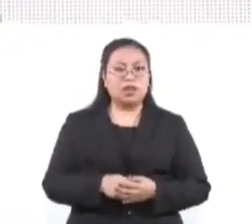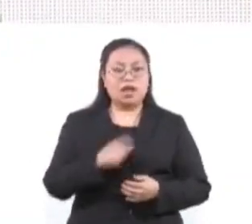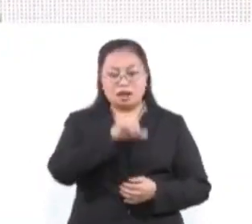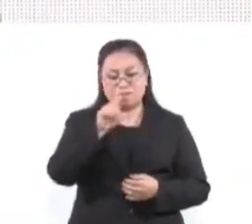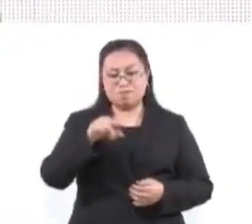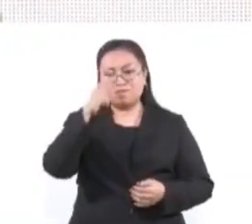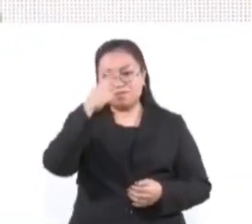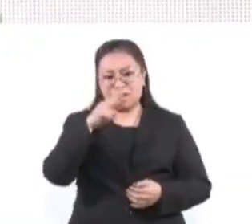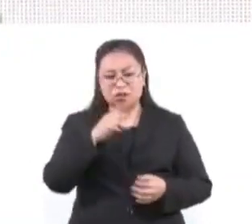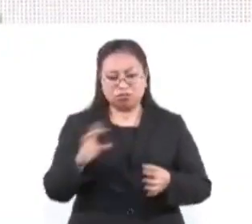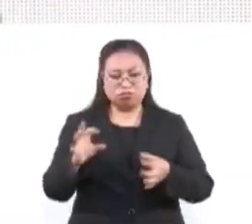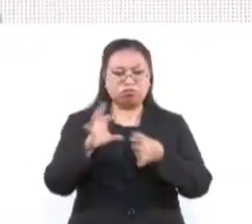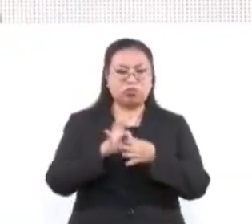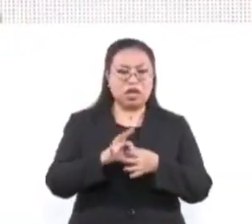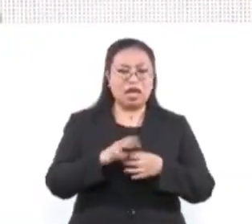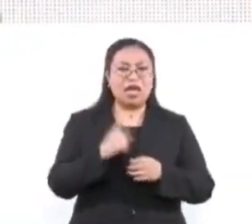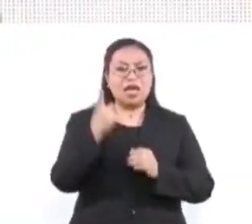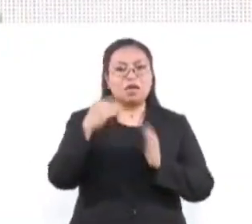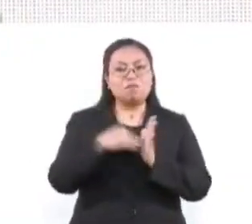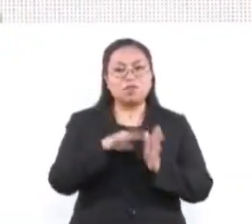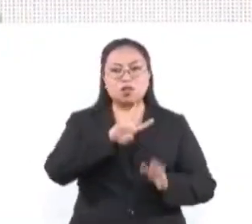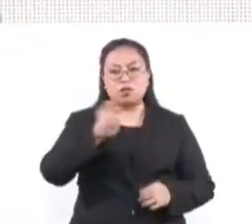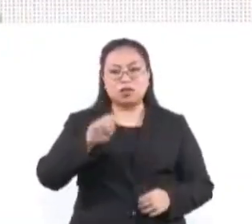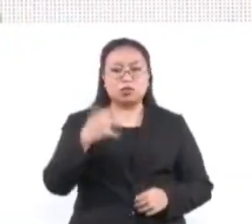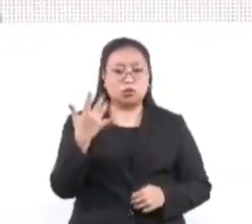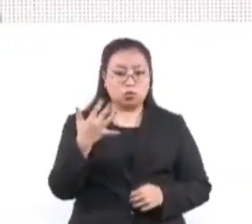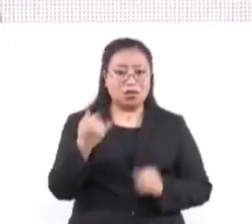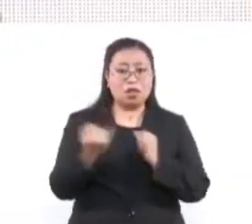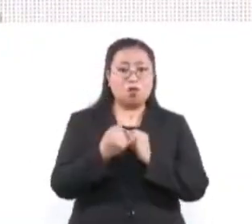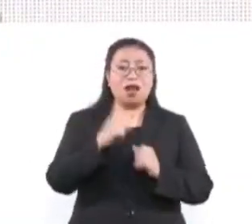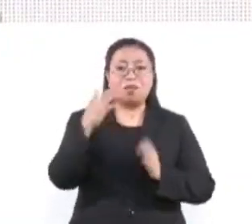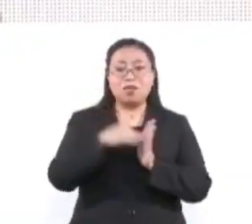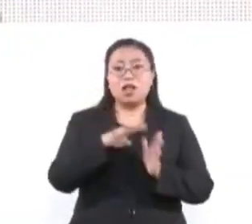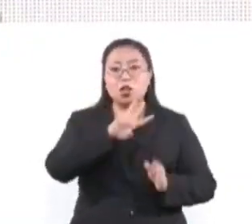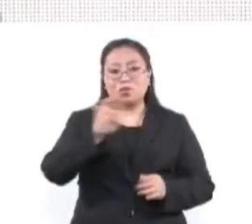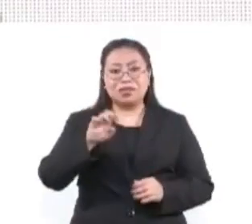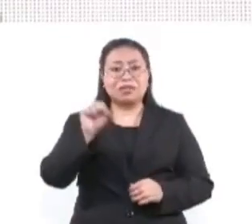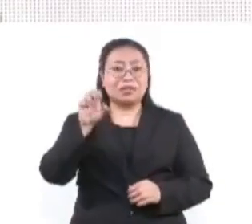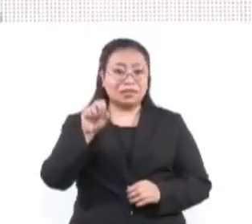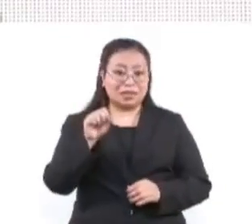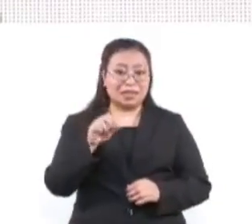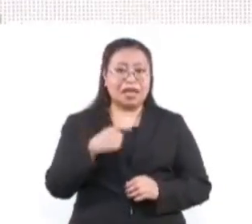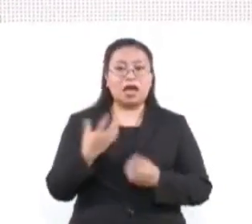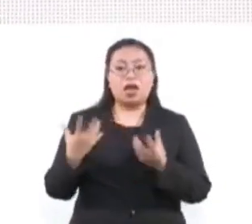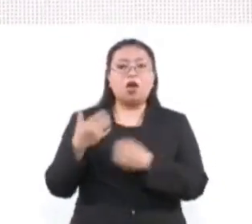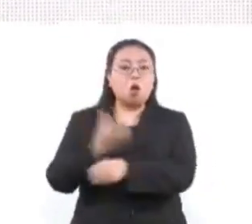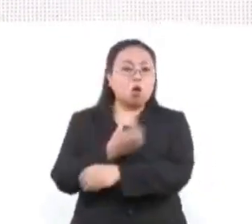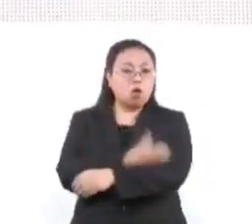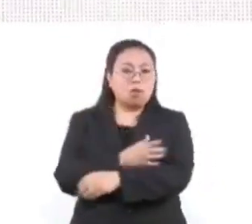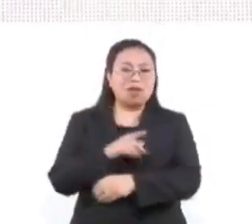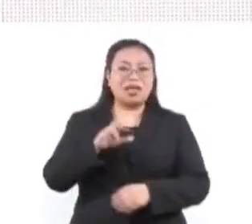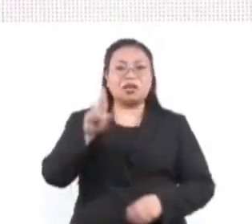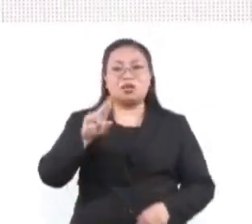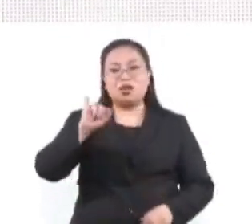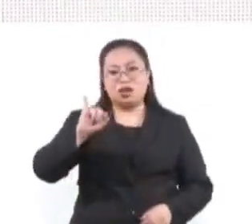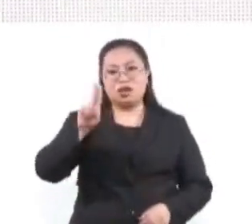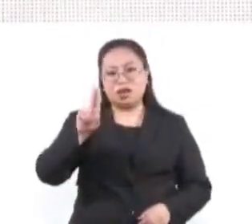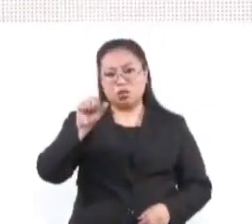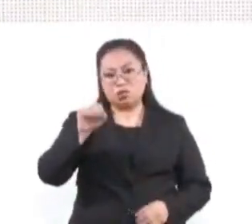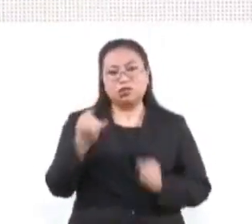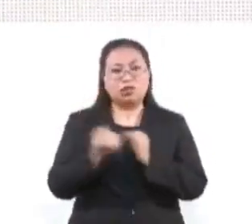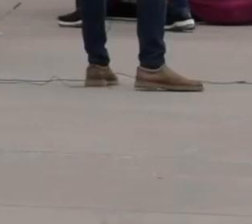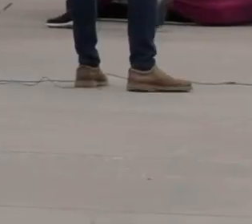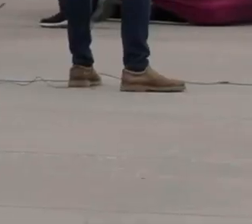en México en la década de los 50s y 60s con Ríos, y después en la década de los 60s con Elio Flores, con